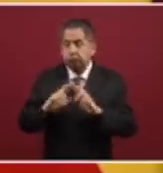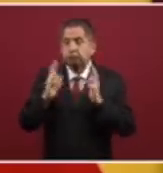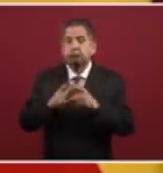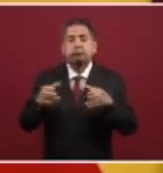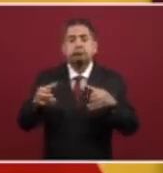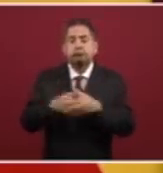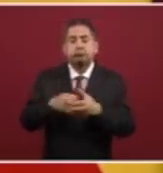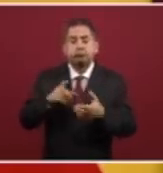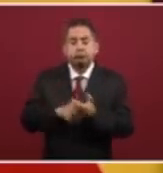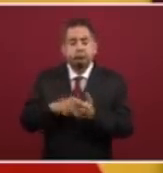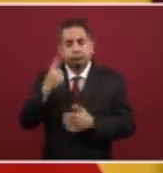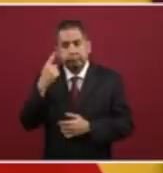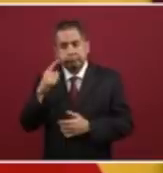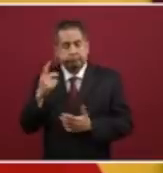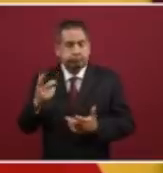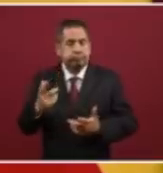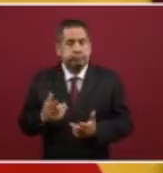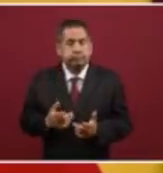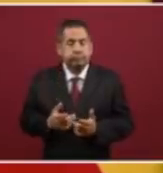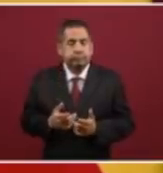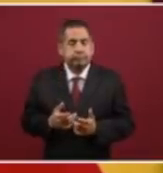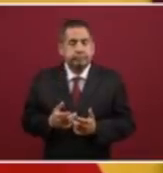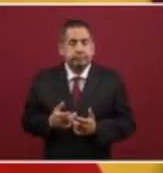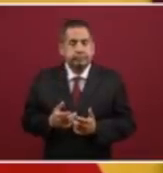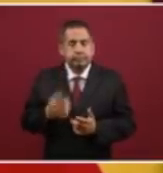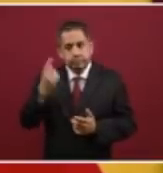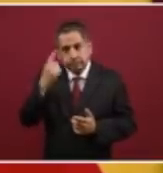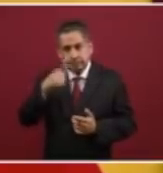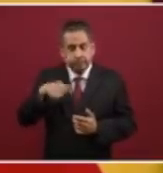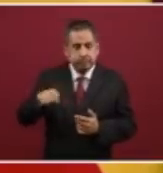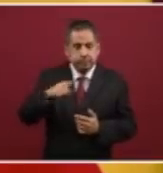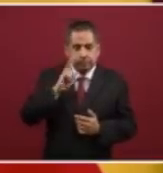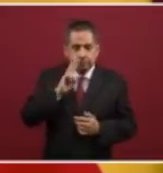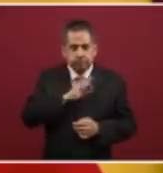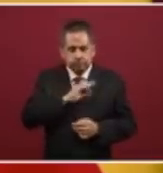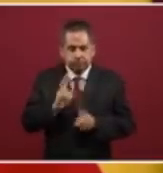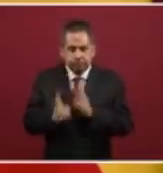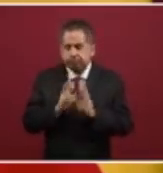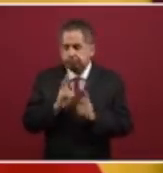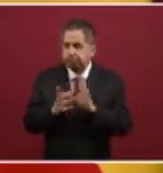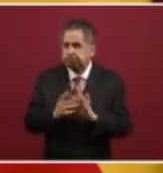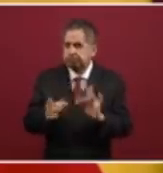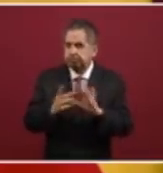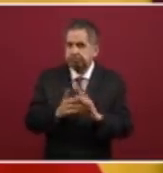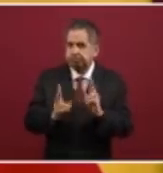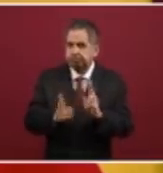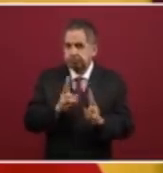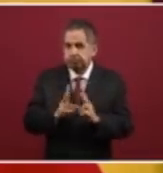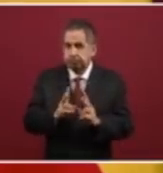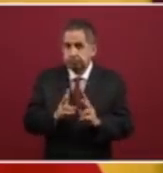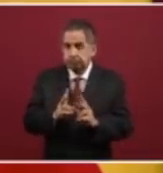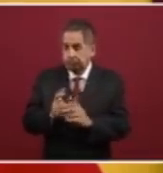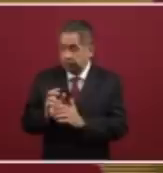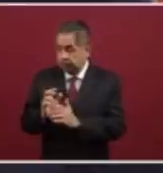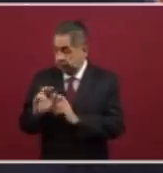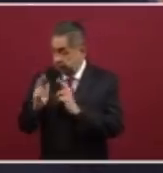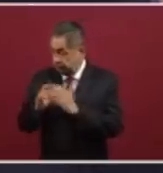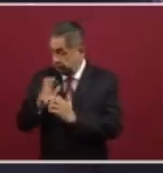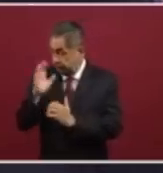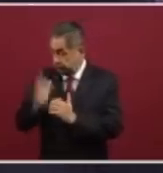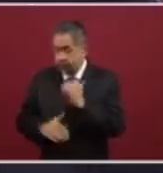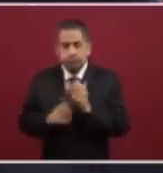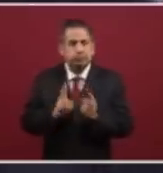sea para que podamos hablar incluso después de eso